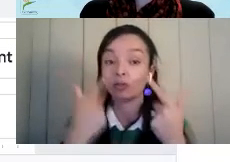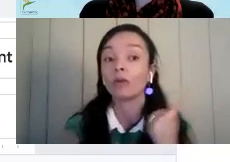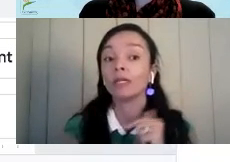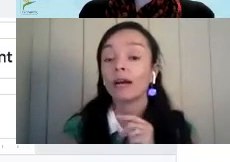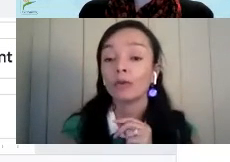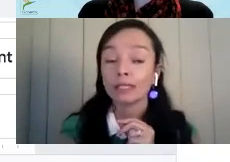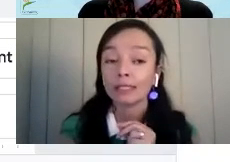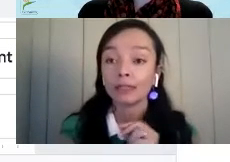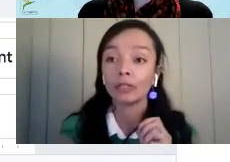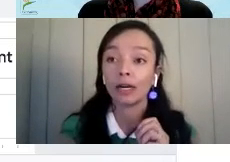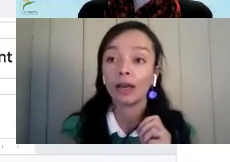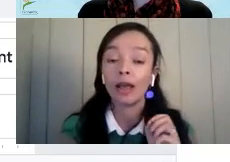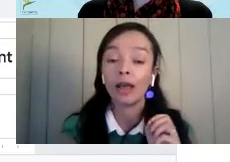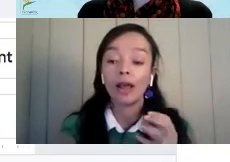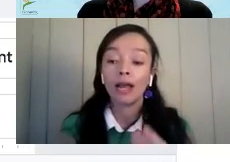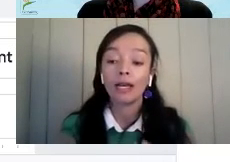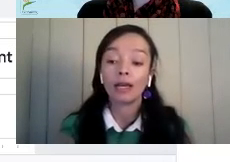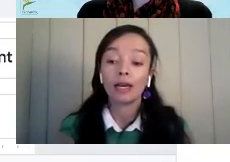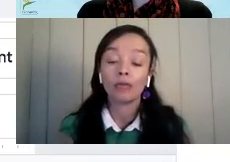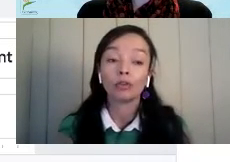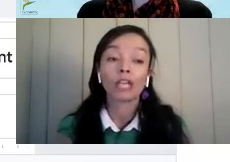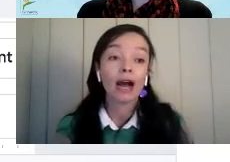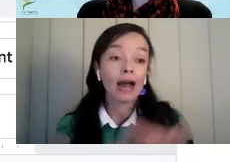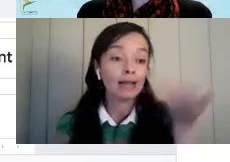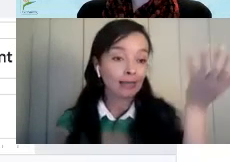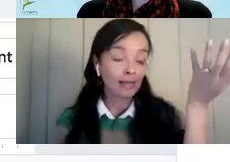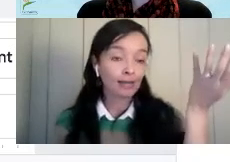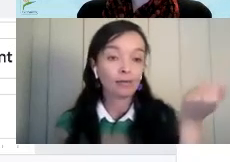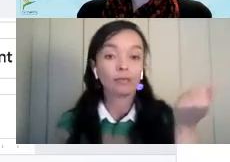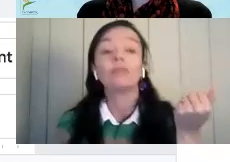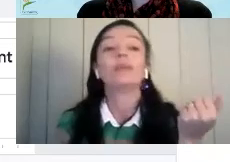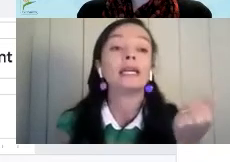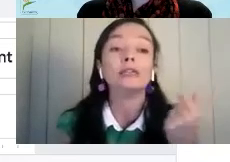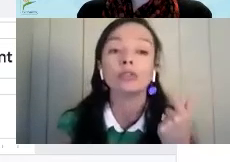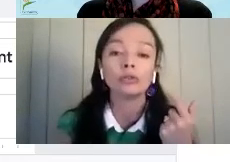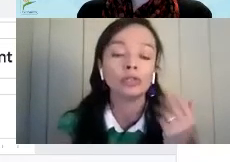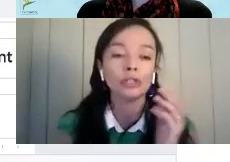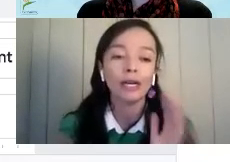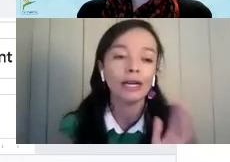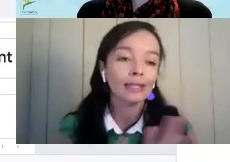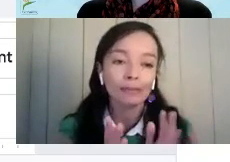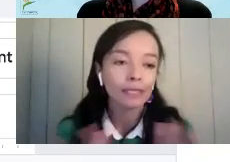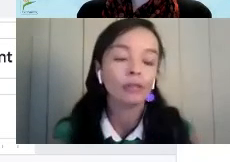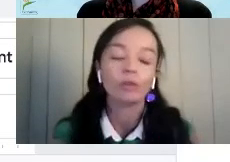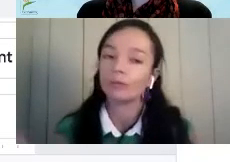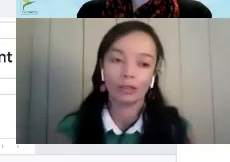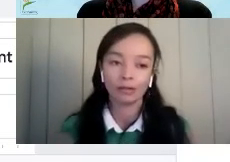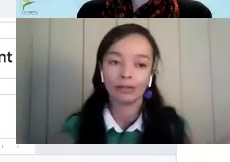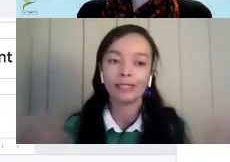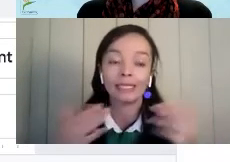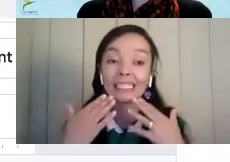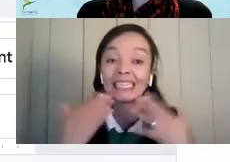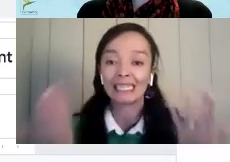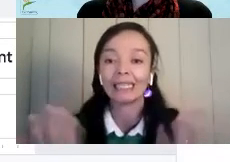el rostro. Acuérdense de usar la voz alta para que ellos escuchen. No, no, no, no, en un pasito. No,